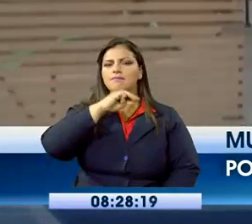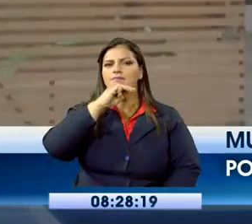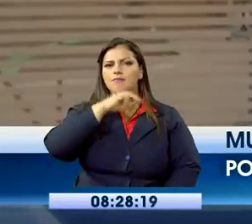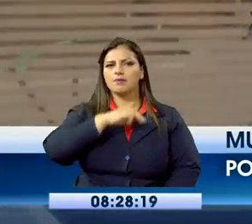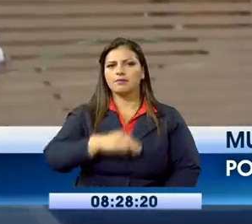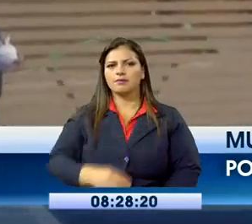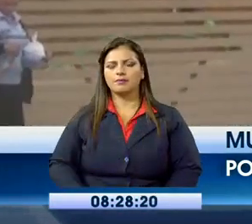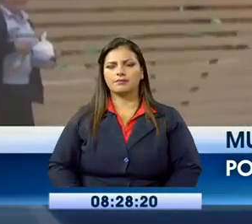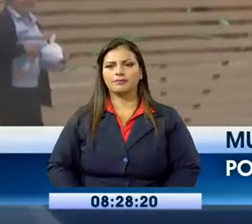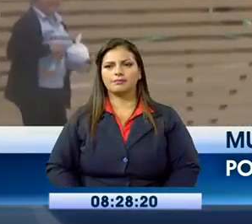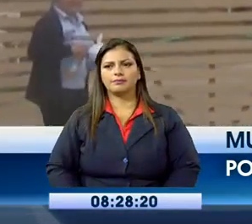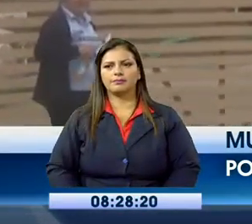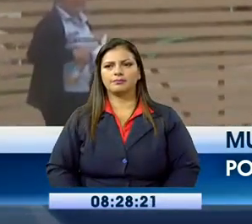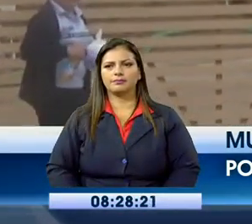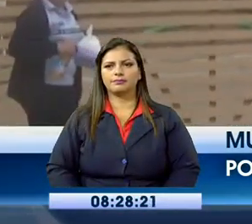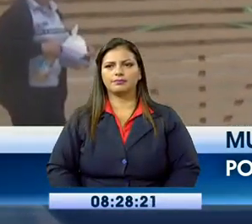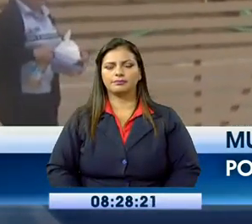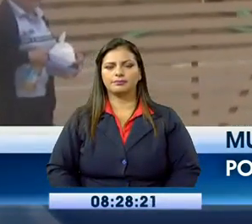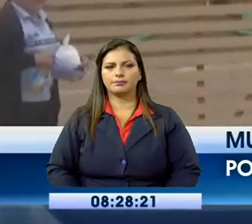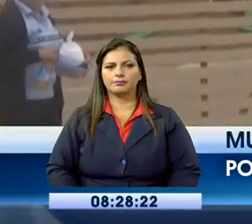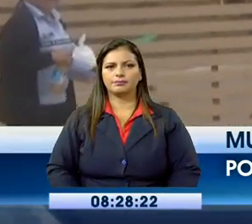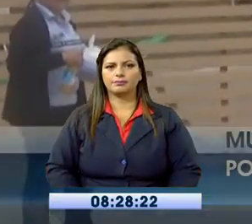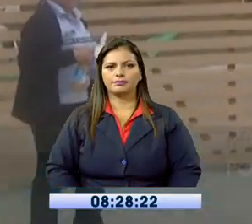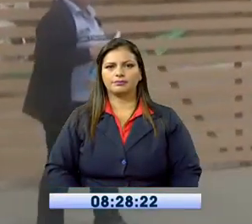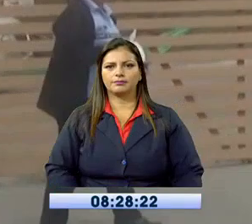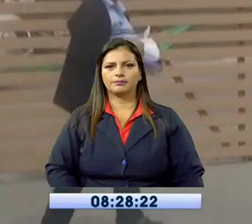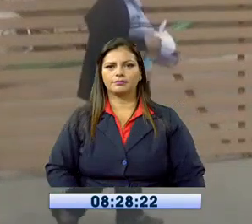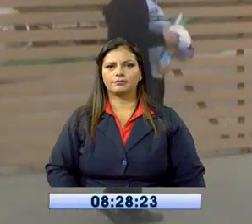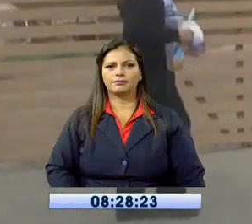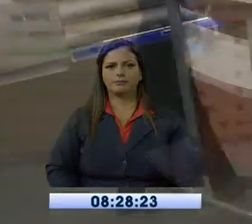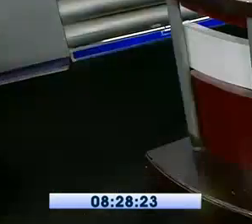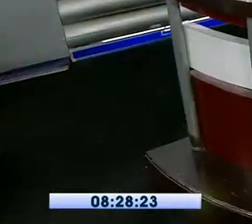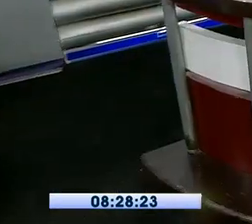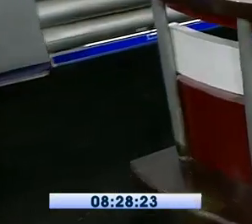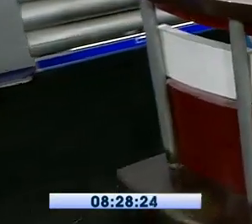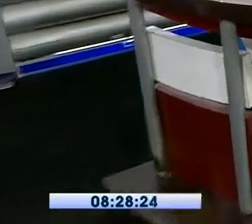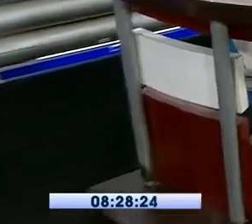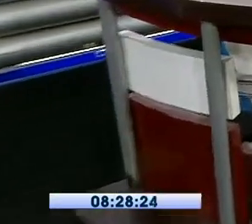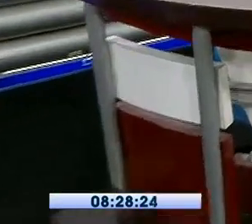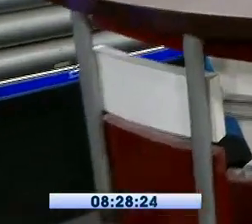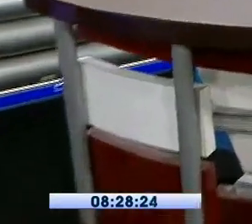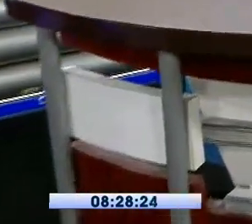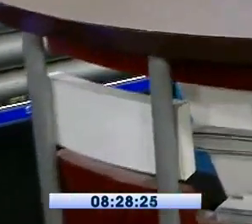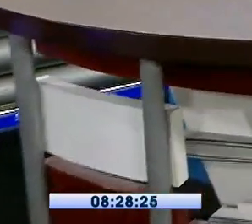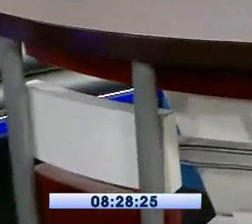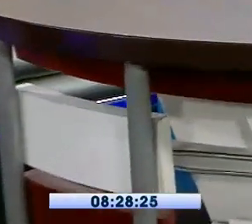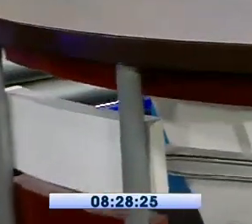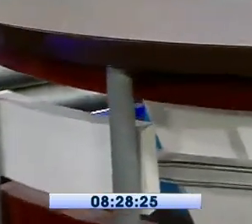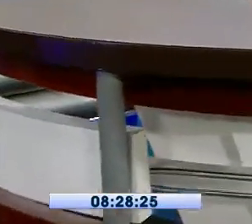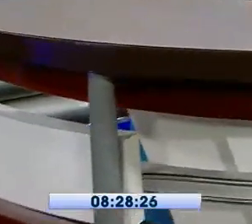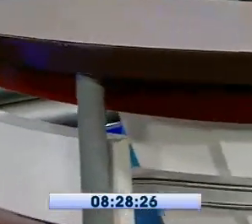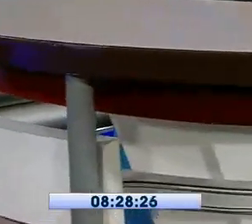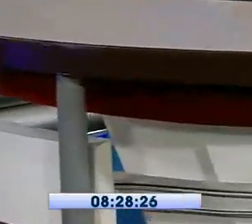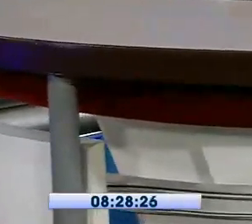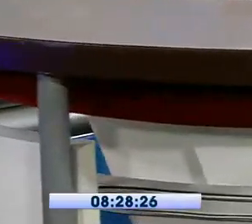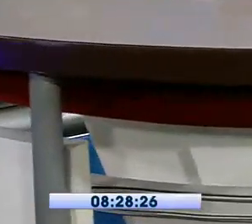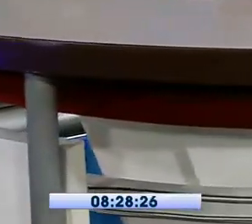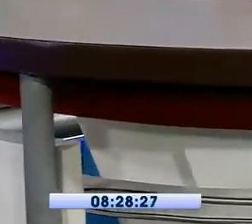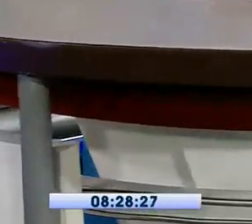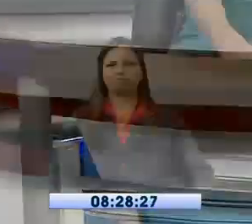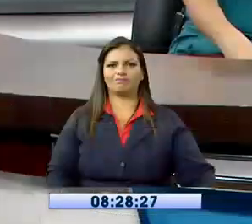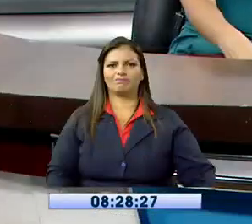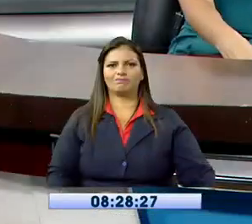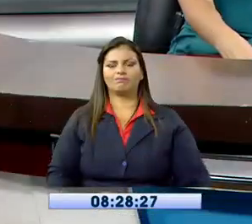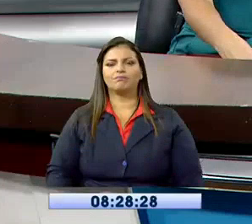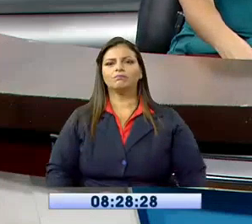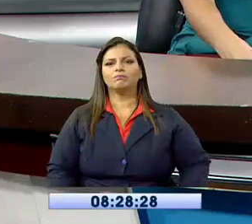Manta, provincia de Manabí, informó Wendy Delgado. Aparte, bueno, seguimos con esta información. Ahora les comentamos que un